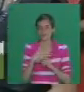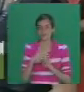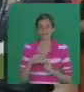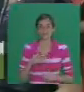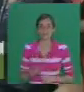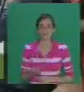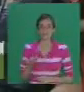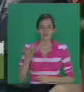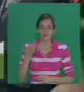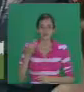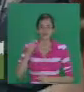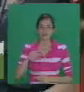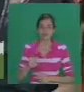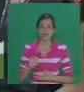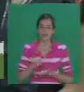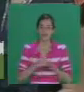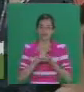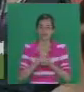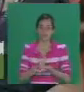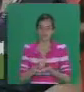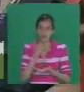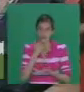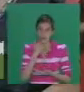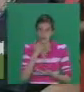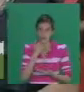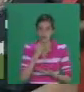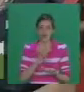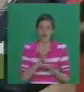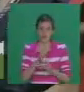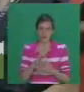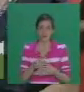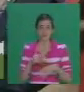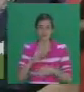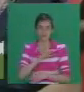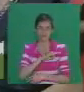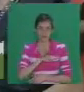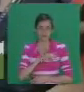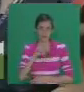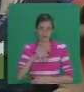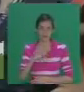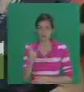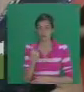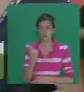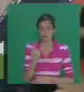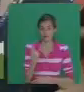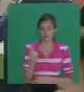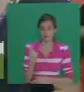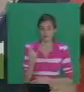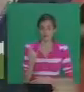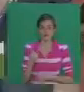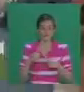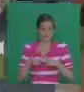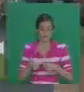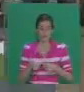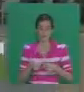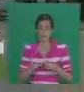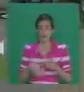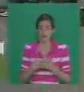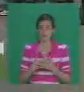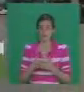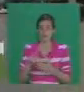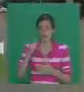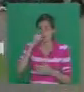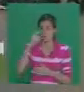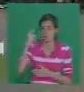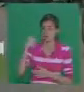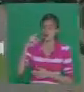la importancia que es brindarle este apoyo a través de esta misión, ¿no? Que no solamente se quedó ahí hasta lo que sucedió el año